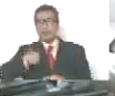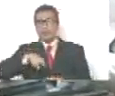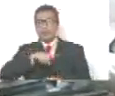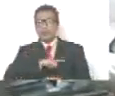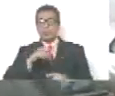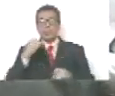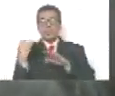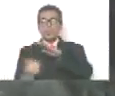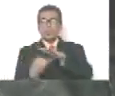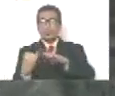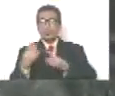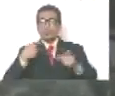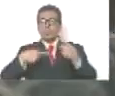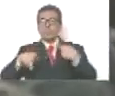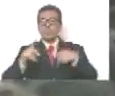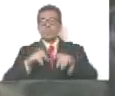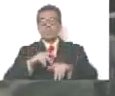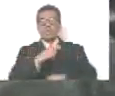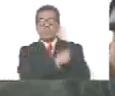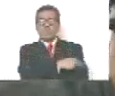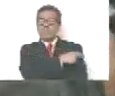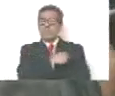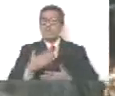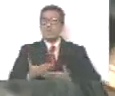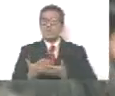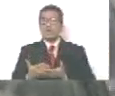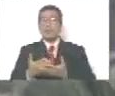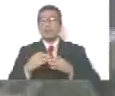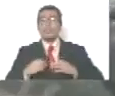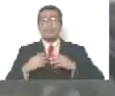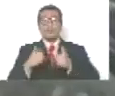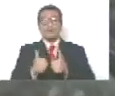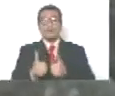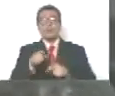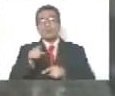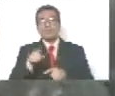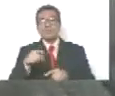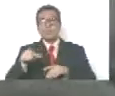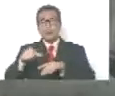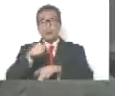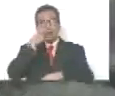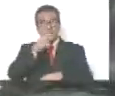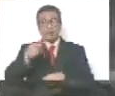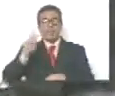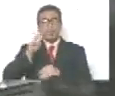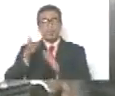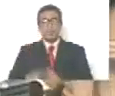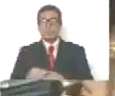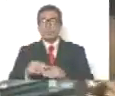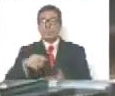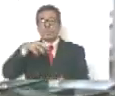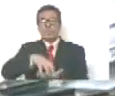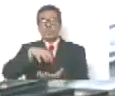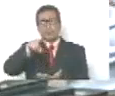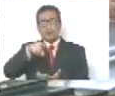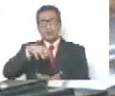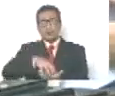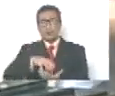públicas, en brindarle salud al pueblo venezolano. Desde este Parlamento, señor presidente, desde